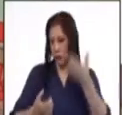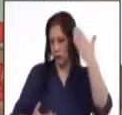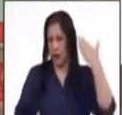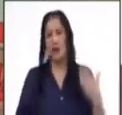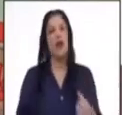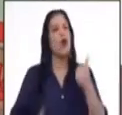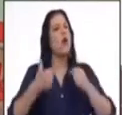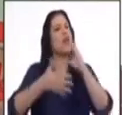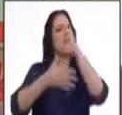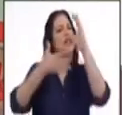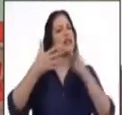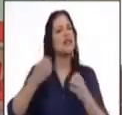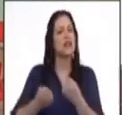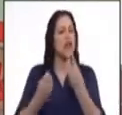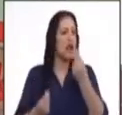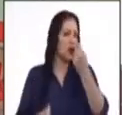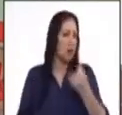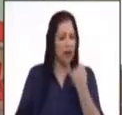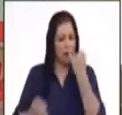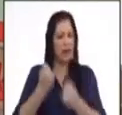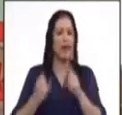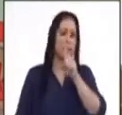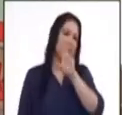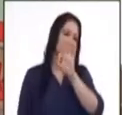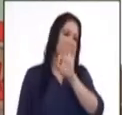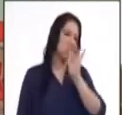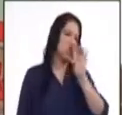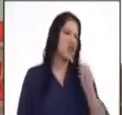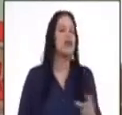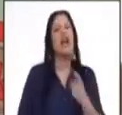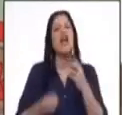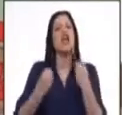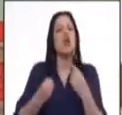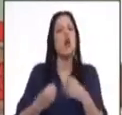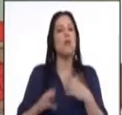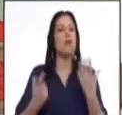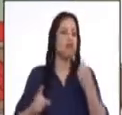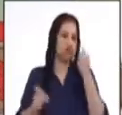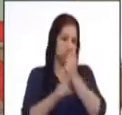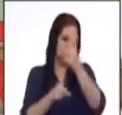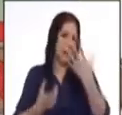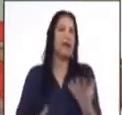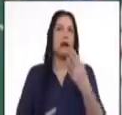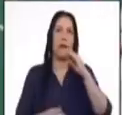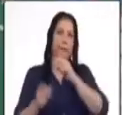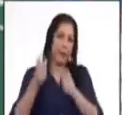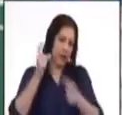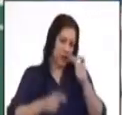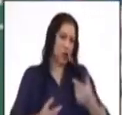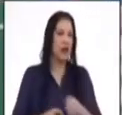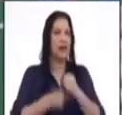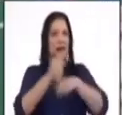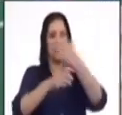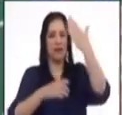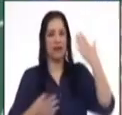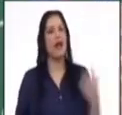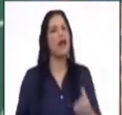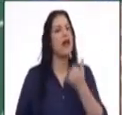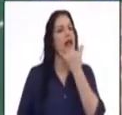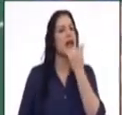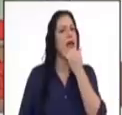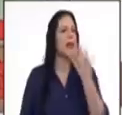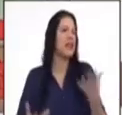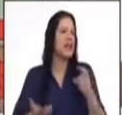¿qué caracterizó a nuestra economía a fines de los 80 y cómo incidió en el bienestar de la población en ese momento? También, ¿qué implica la